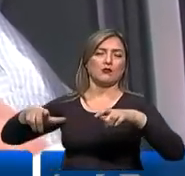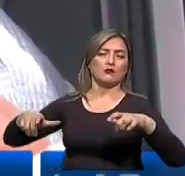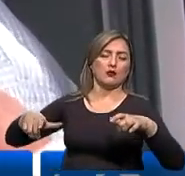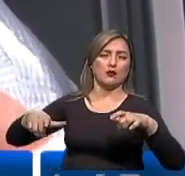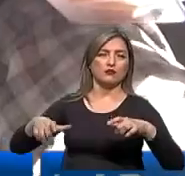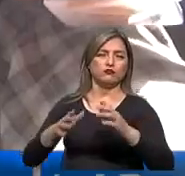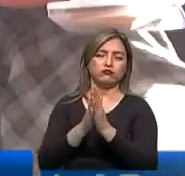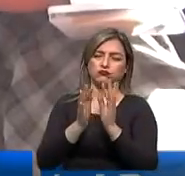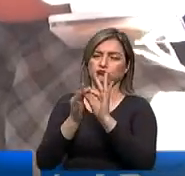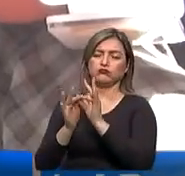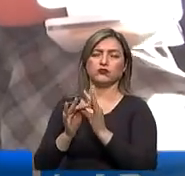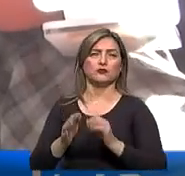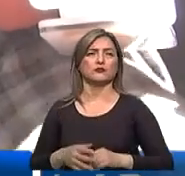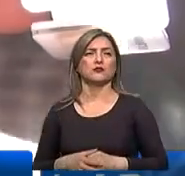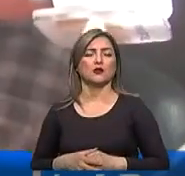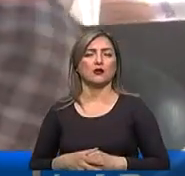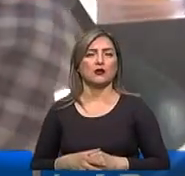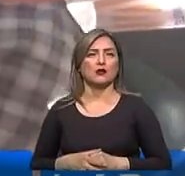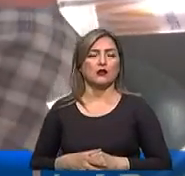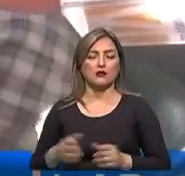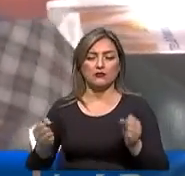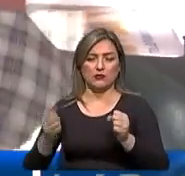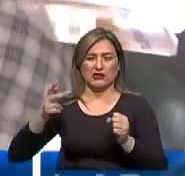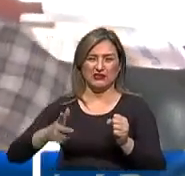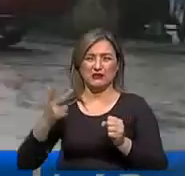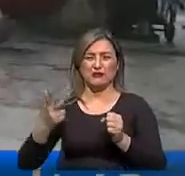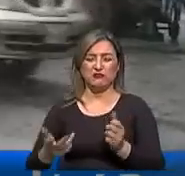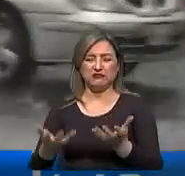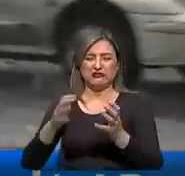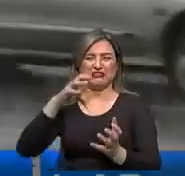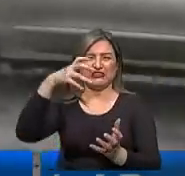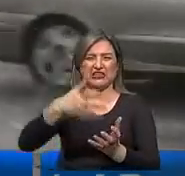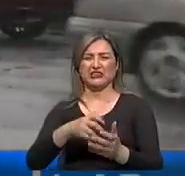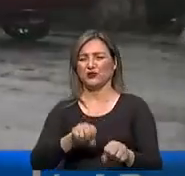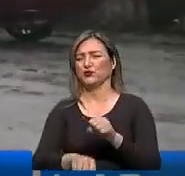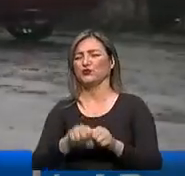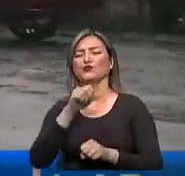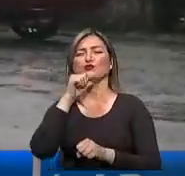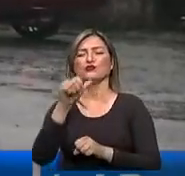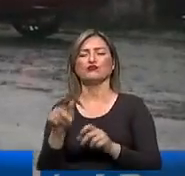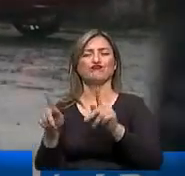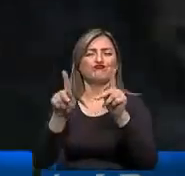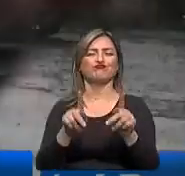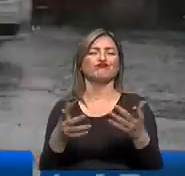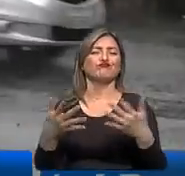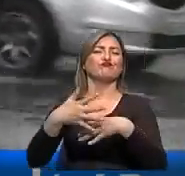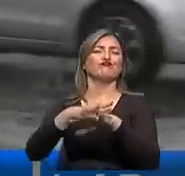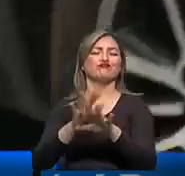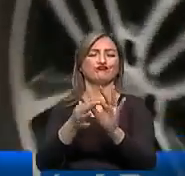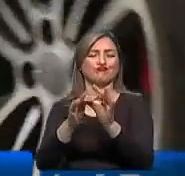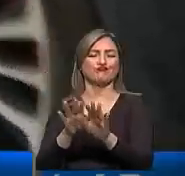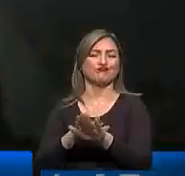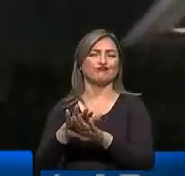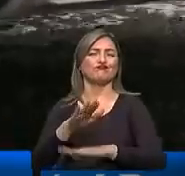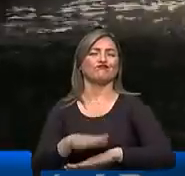que arreglen. Claro, nos dañan los amortiguadores, todas las llantas. La falta de un plan integral óptimo de repavimentación